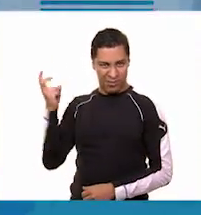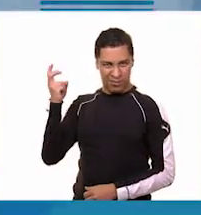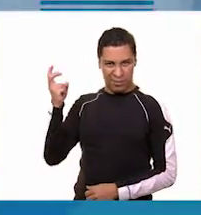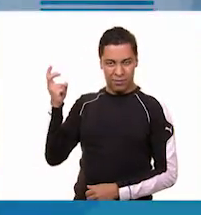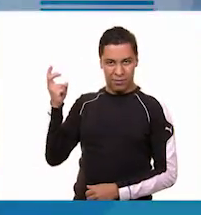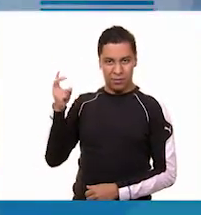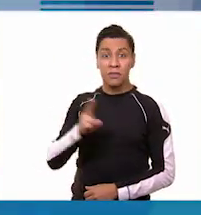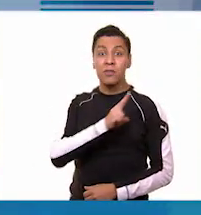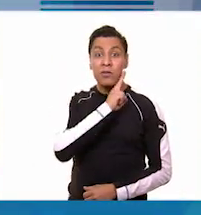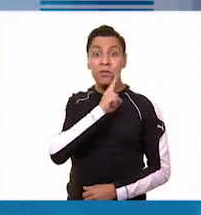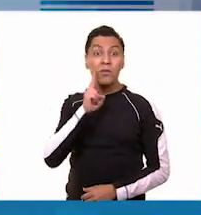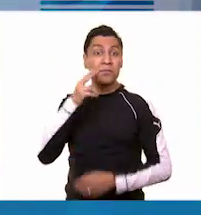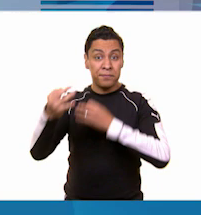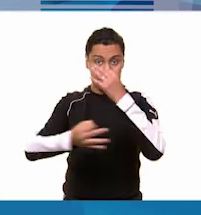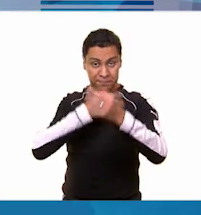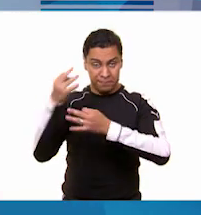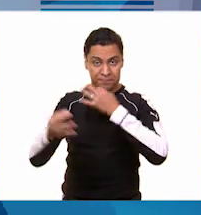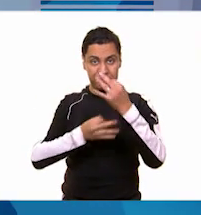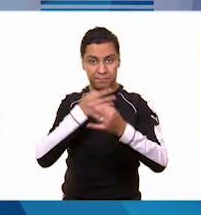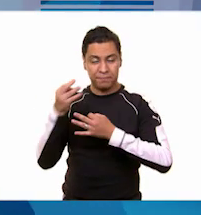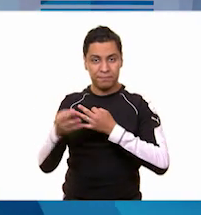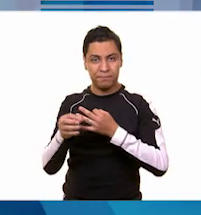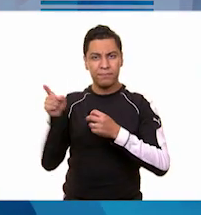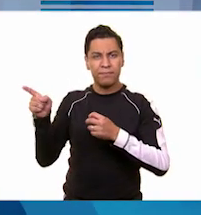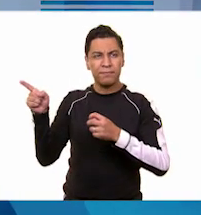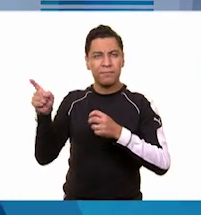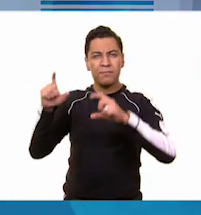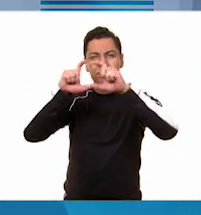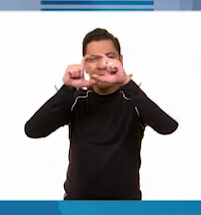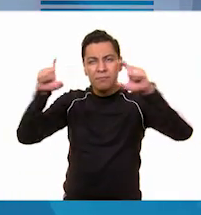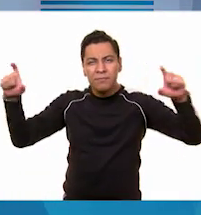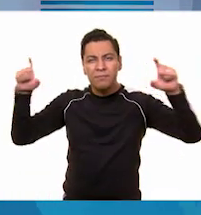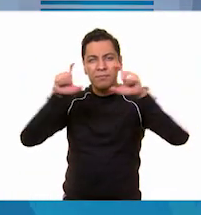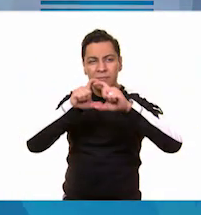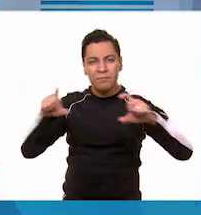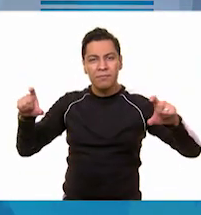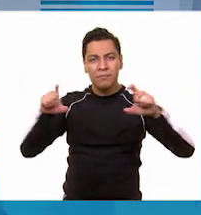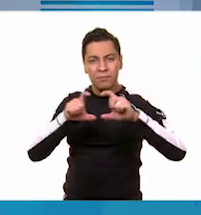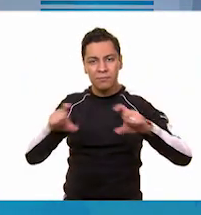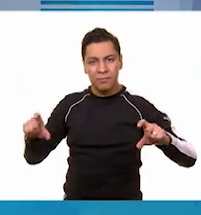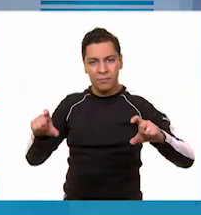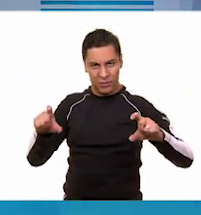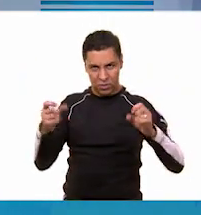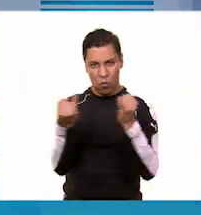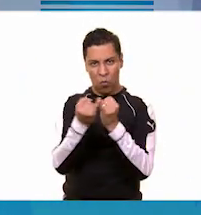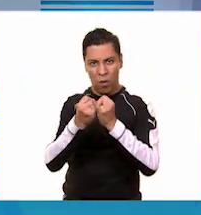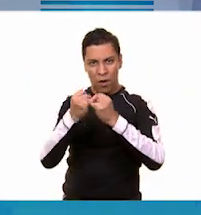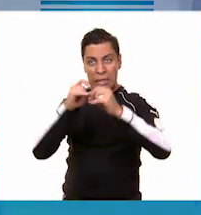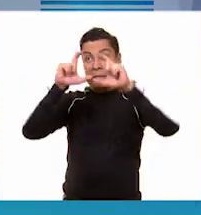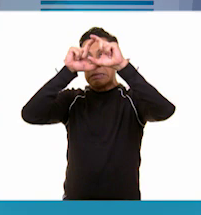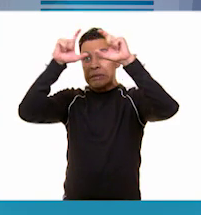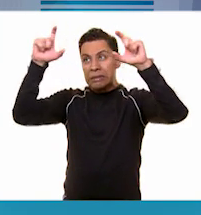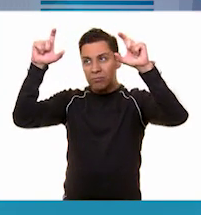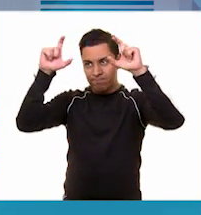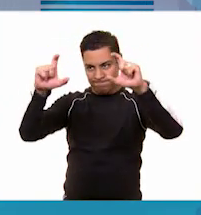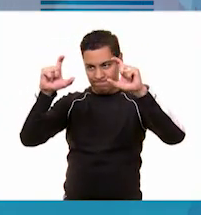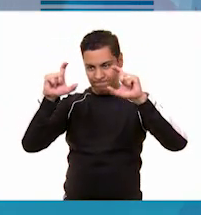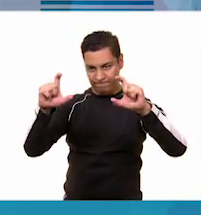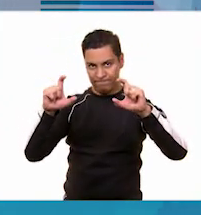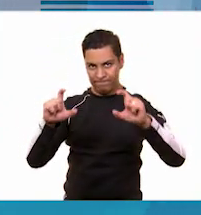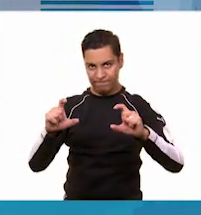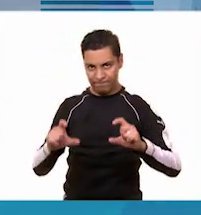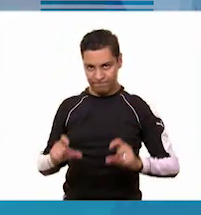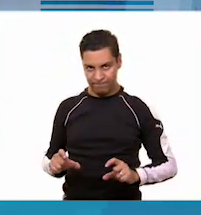una noticia, pero esta noticia está colocada dentro de la forma de la pirámide invertida. De esta manera, nos será